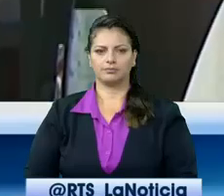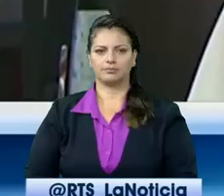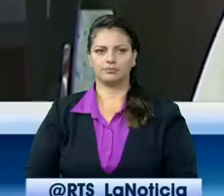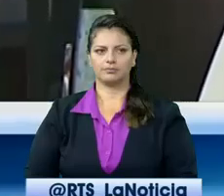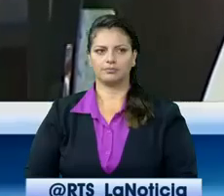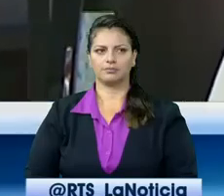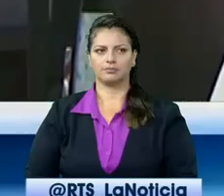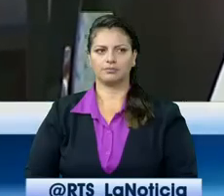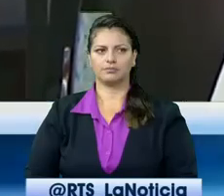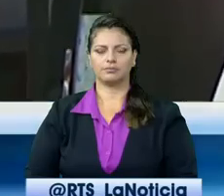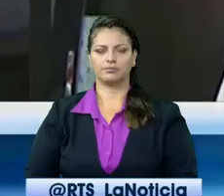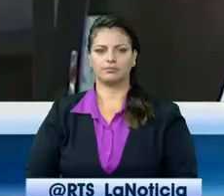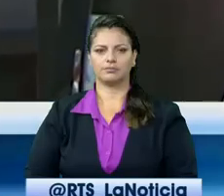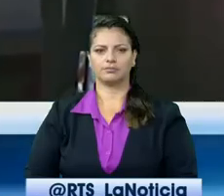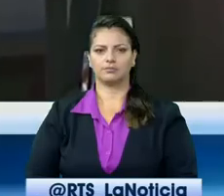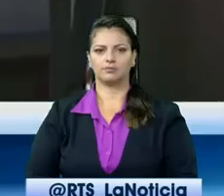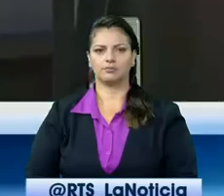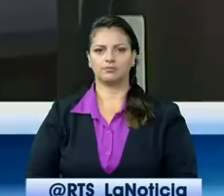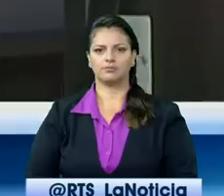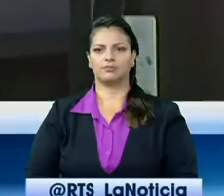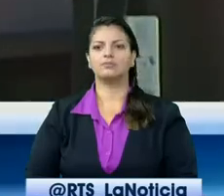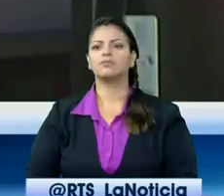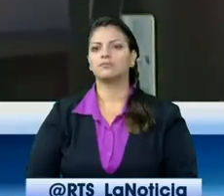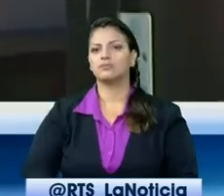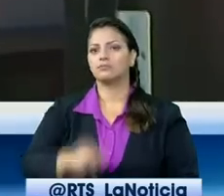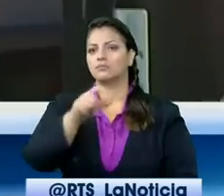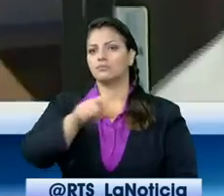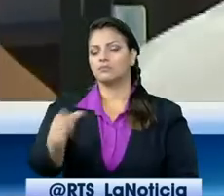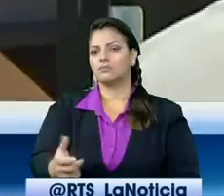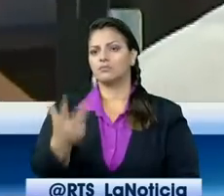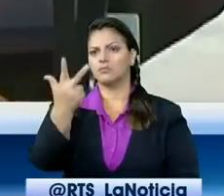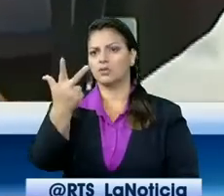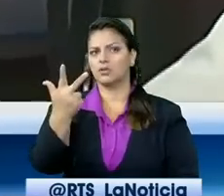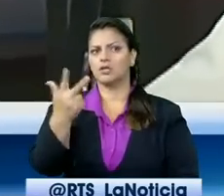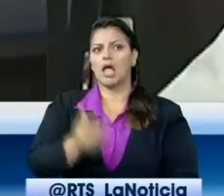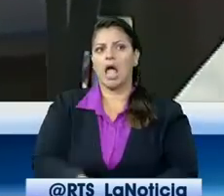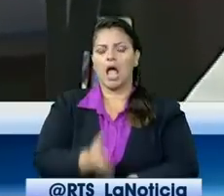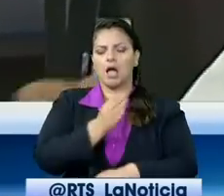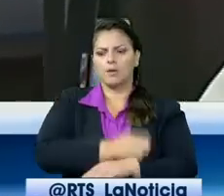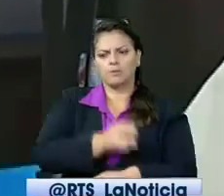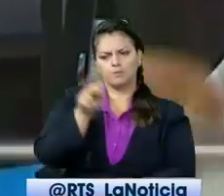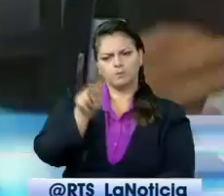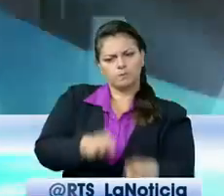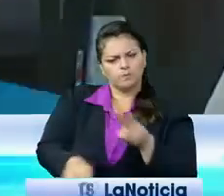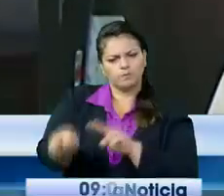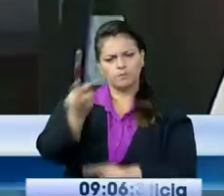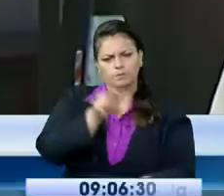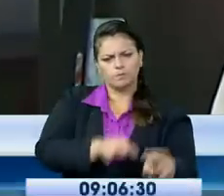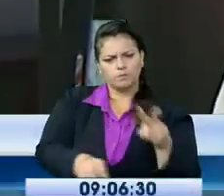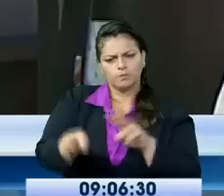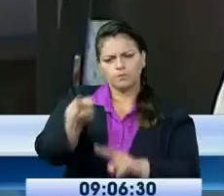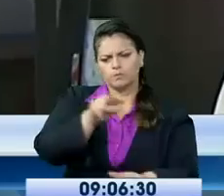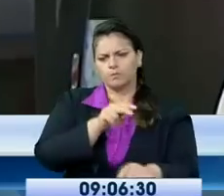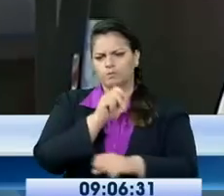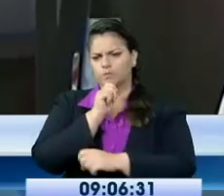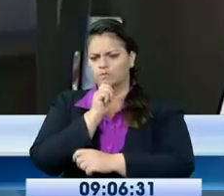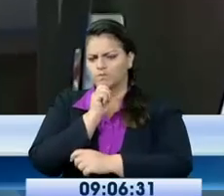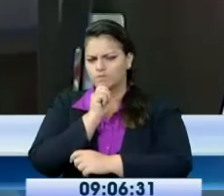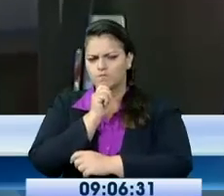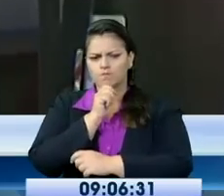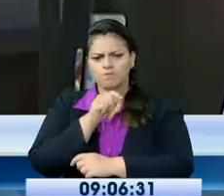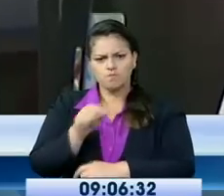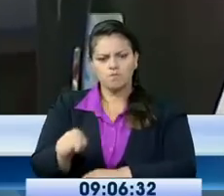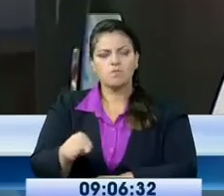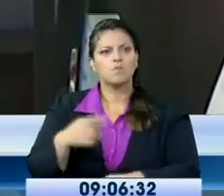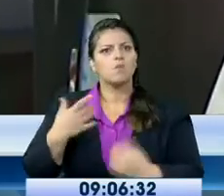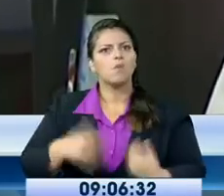Los que llegan aquí han sido seleccionados de tal manera. Aquí en producción tiene que haber alguien que realmente sabe comer, porque llega